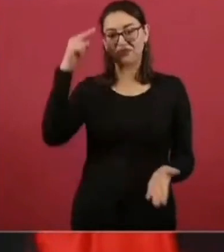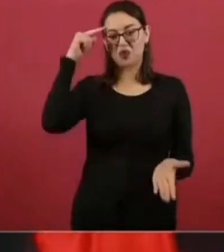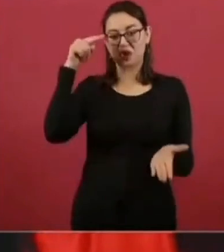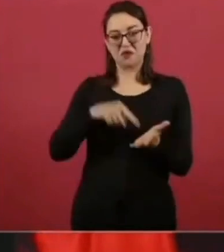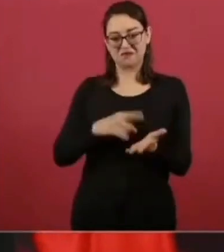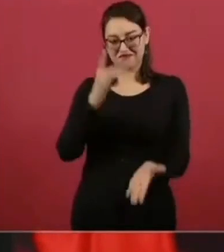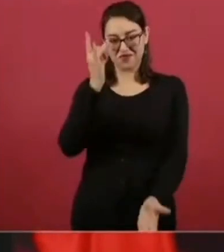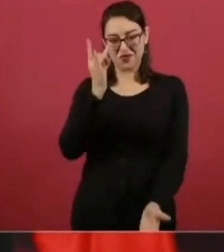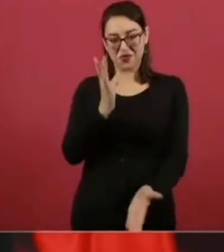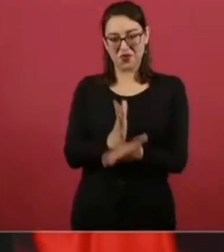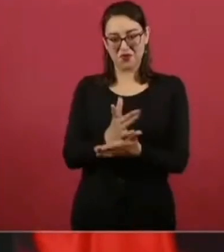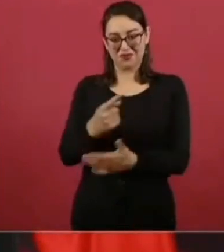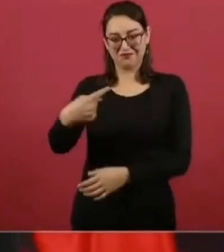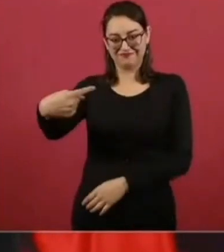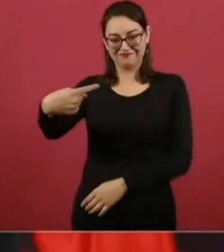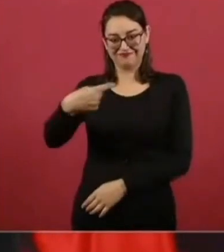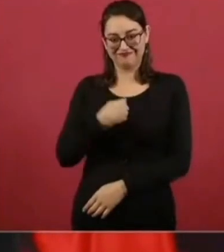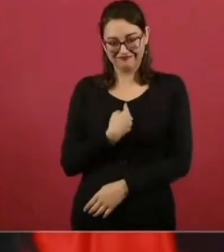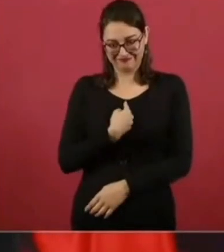visitar